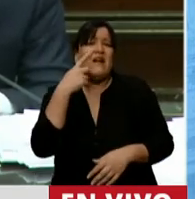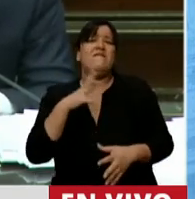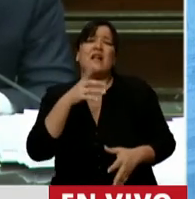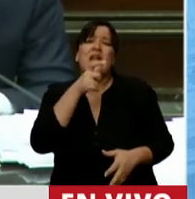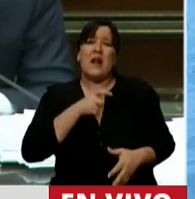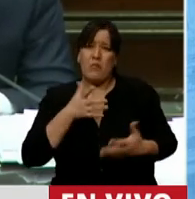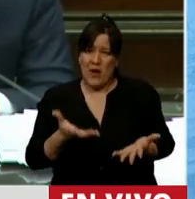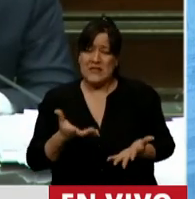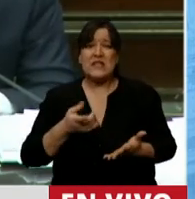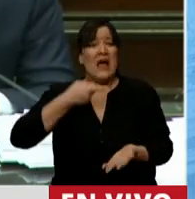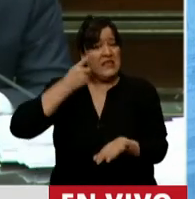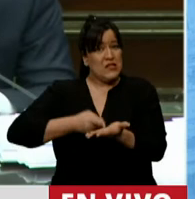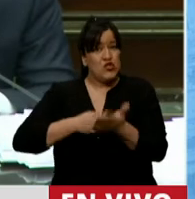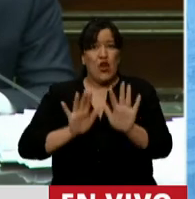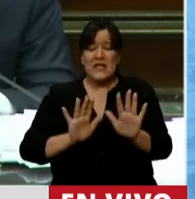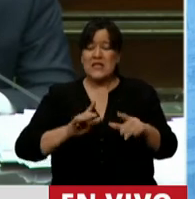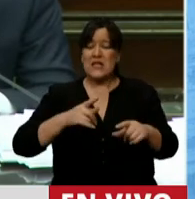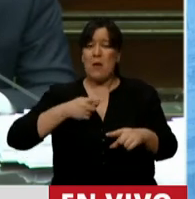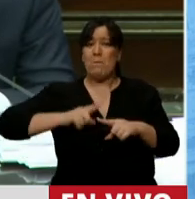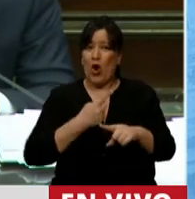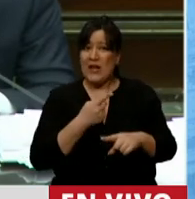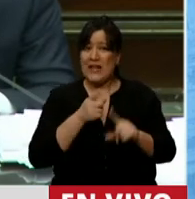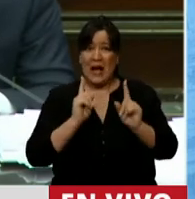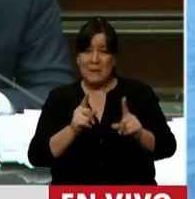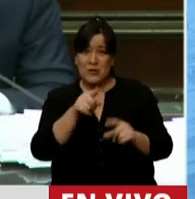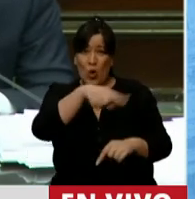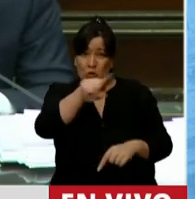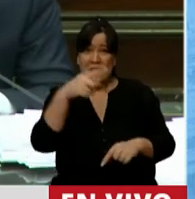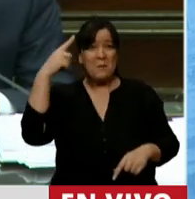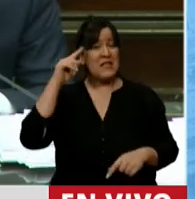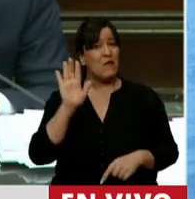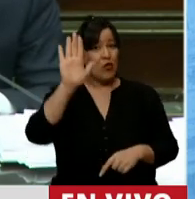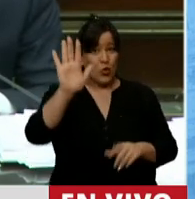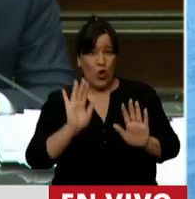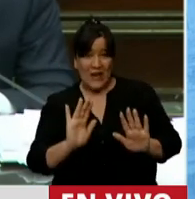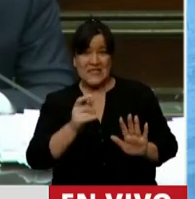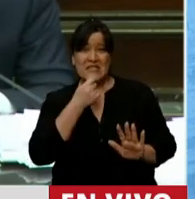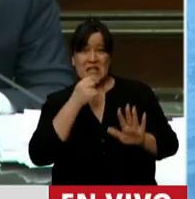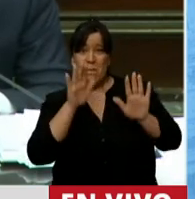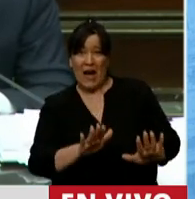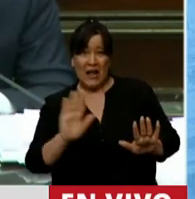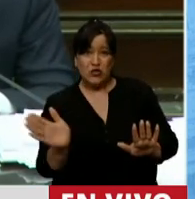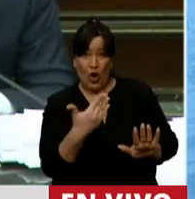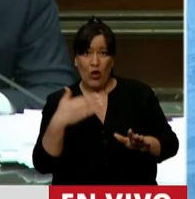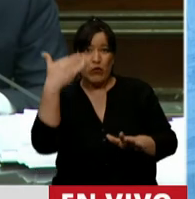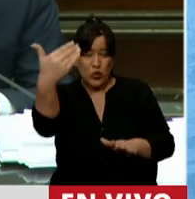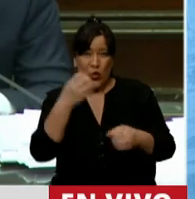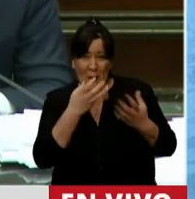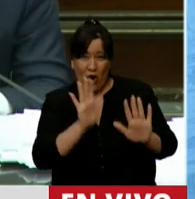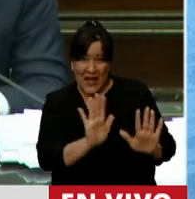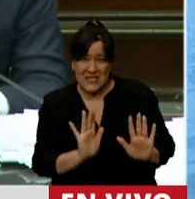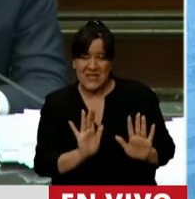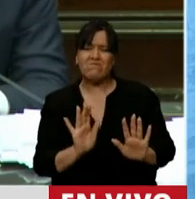si estas decisiones políticas son para esa Argentina del futuro que usted hace mención? También quisiera